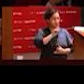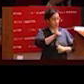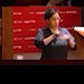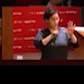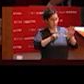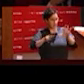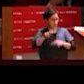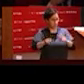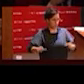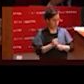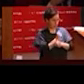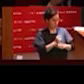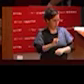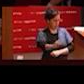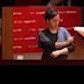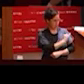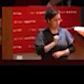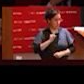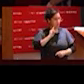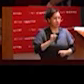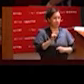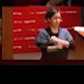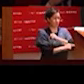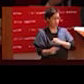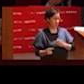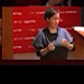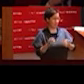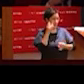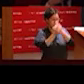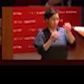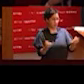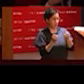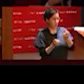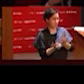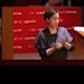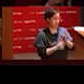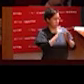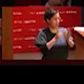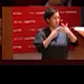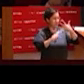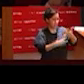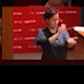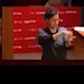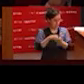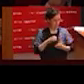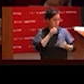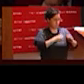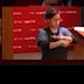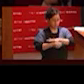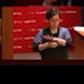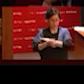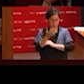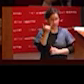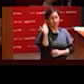167 personas en todas nuestras actividades en todos nuestros siete centros especiales de empleo este